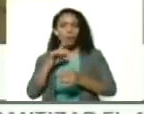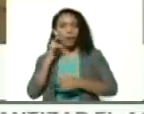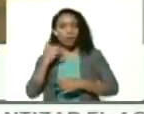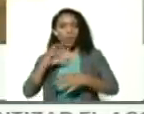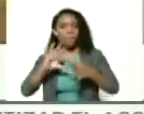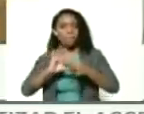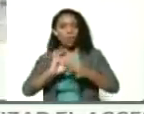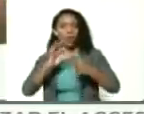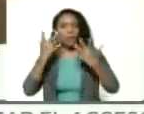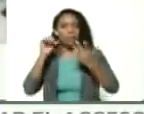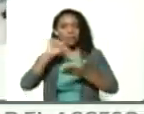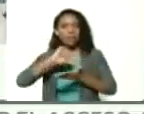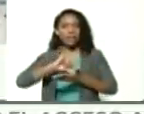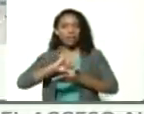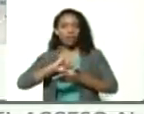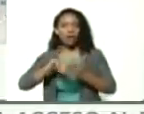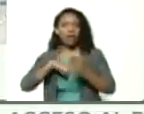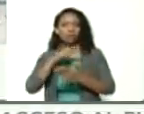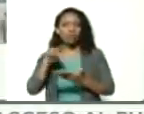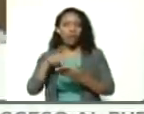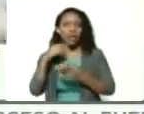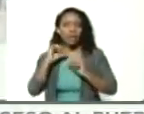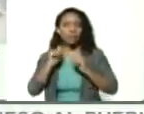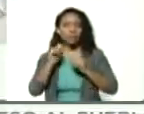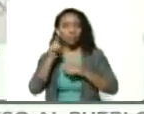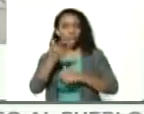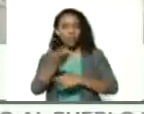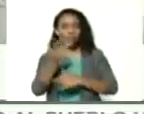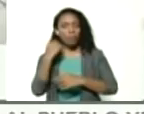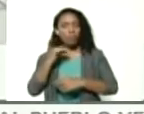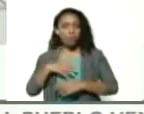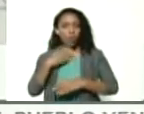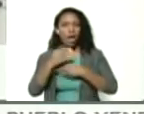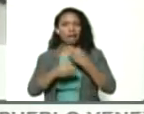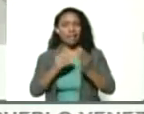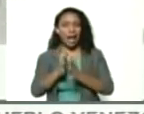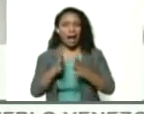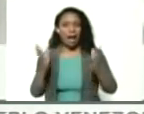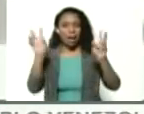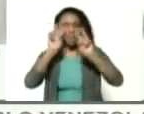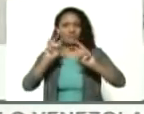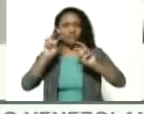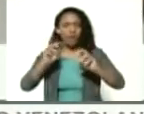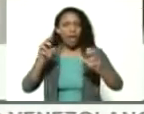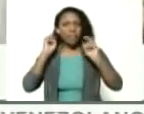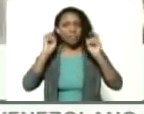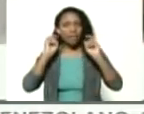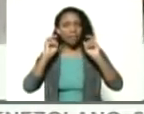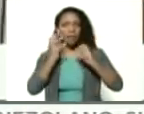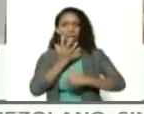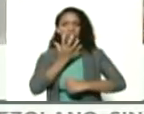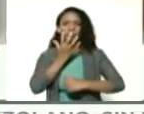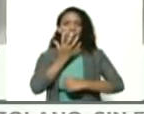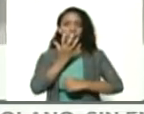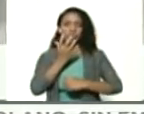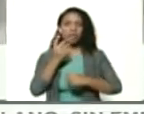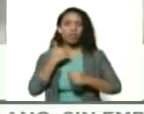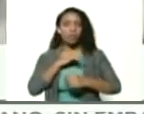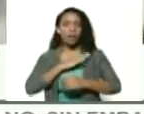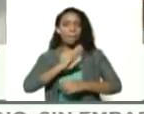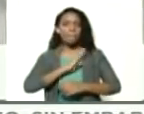del Centro Nacional de Ozono, recientemente creado por usted, y podemos hacer una gran investigación en materia de ozono y nuestra